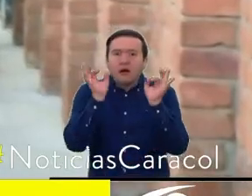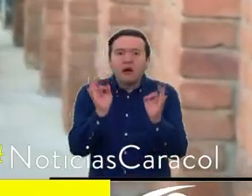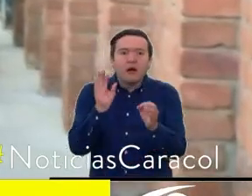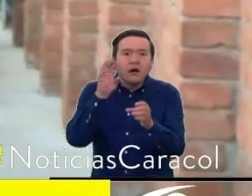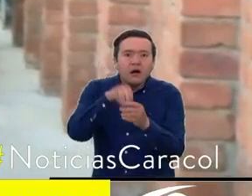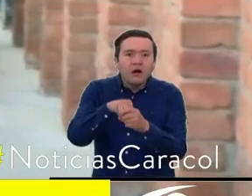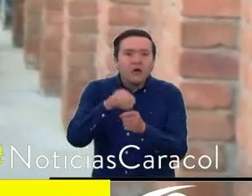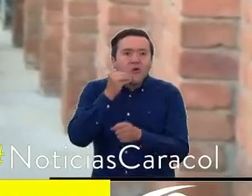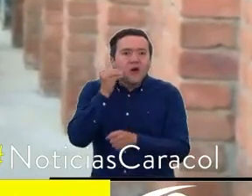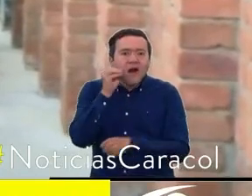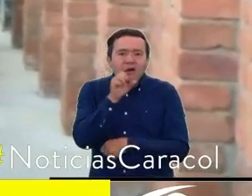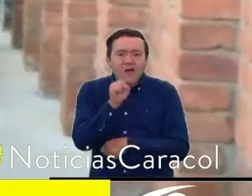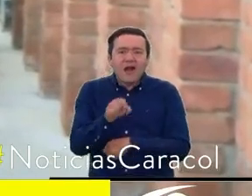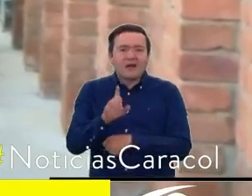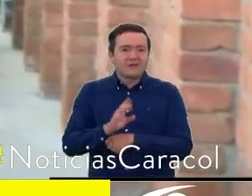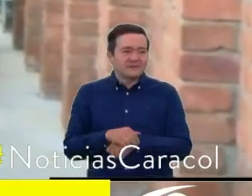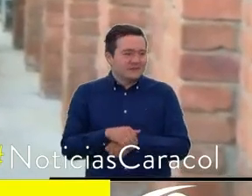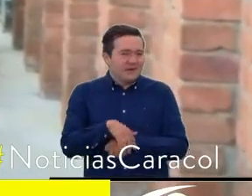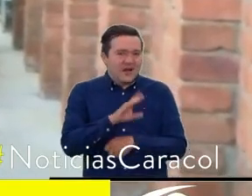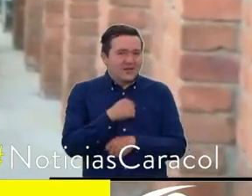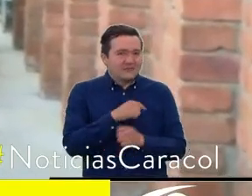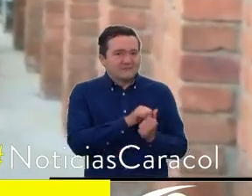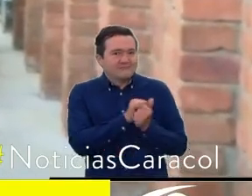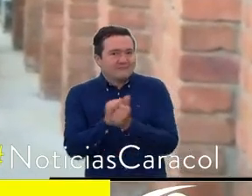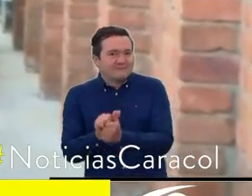siento feliz de echarme al rincón queriendo Dios.